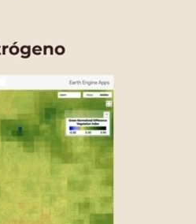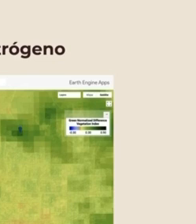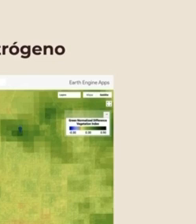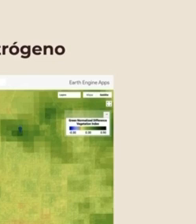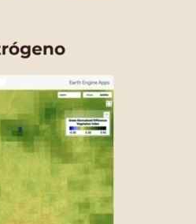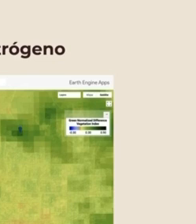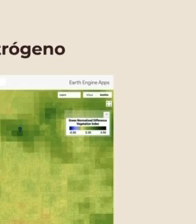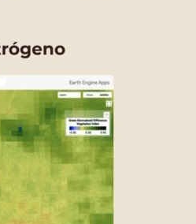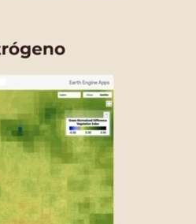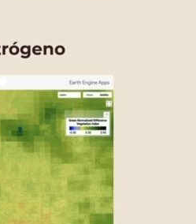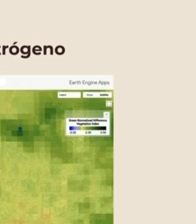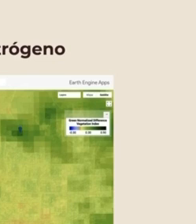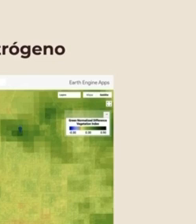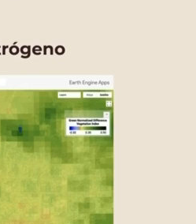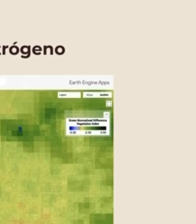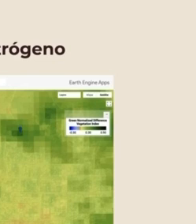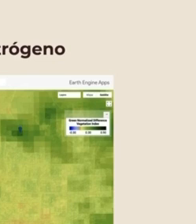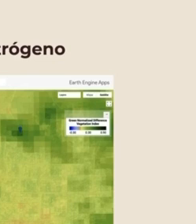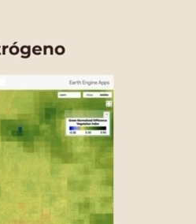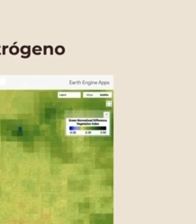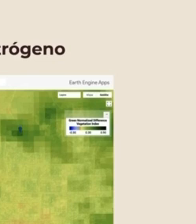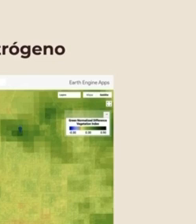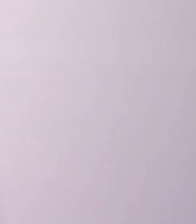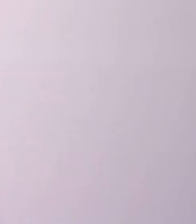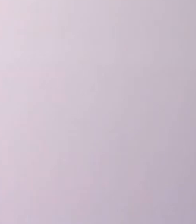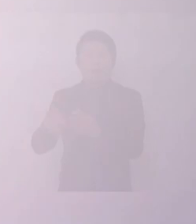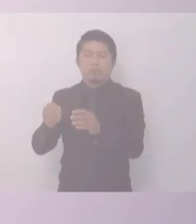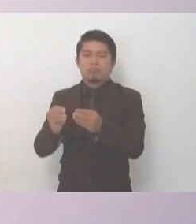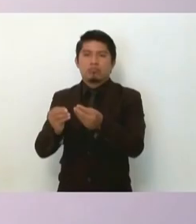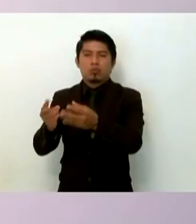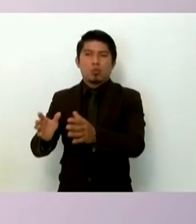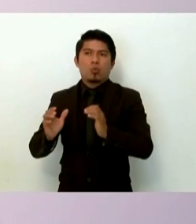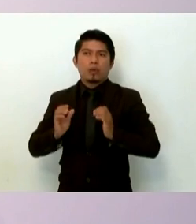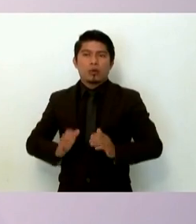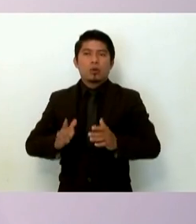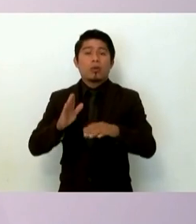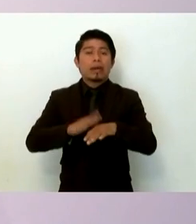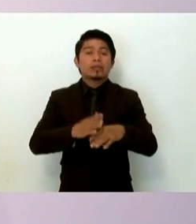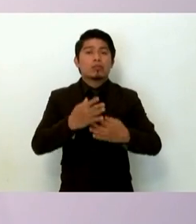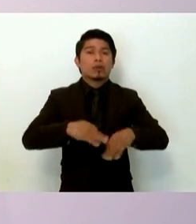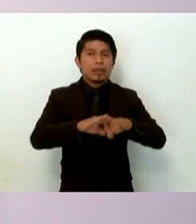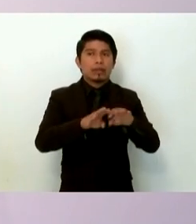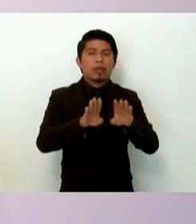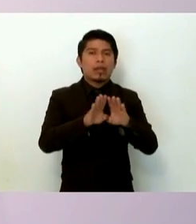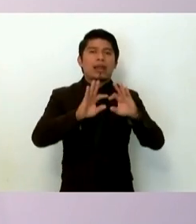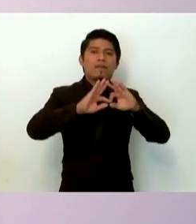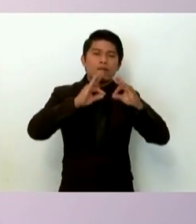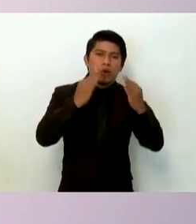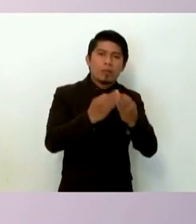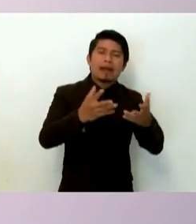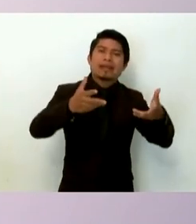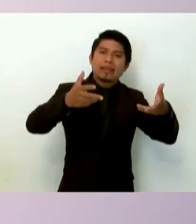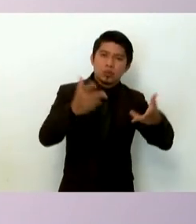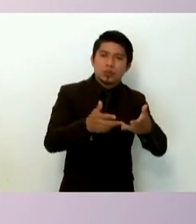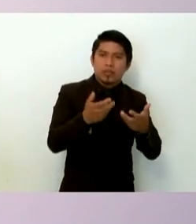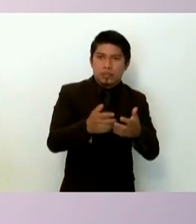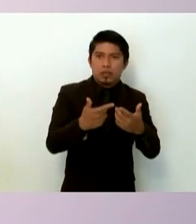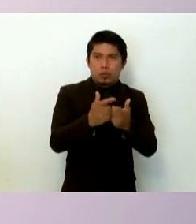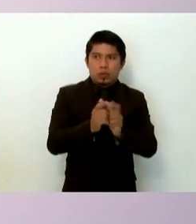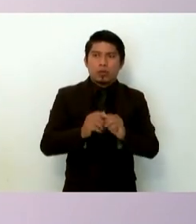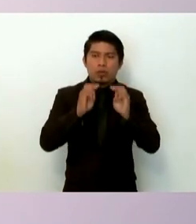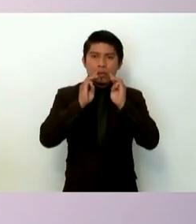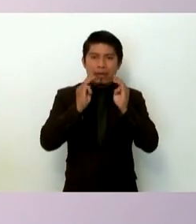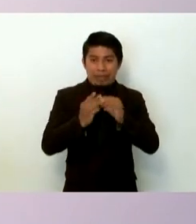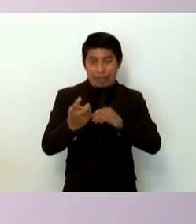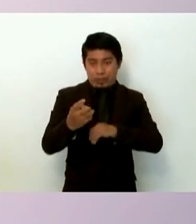seguimos buscando fosas clandestinas con cuerpos sino que lo fundamental por el modus operandi de este grupo directivo esos